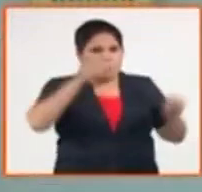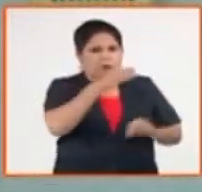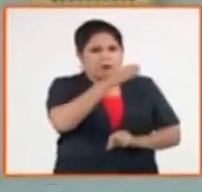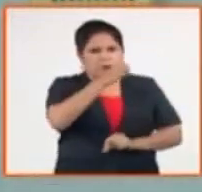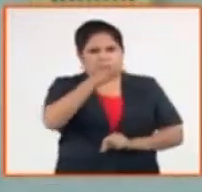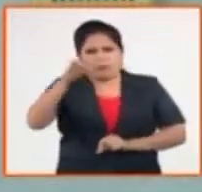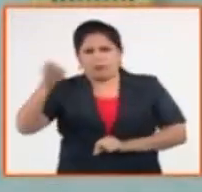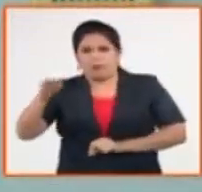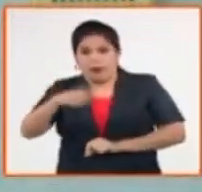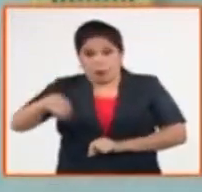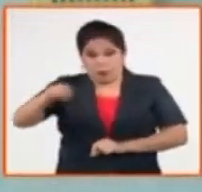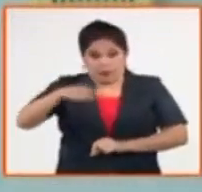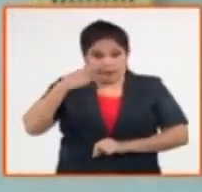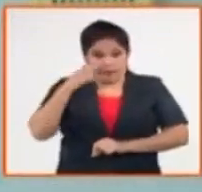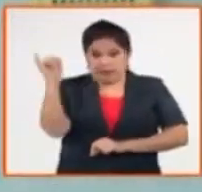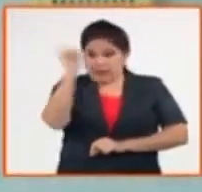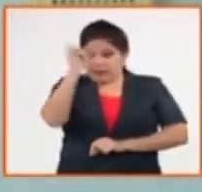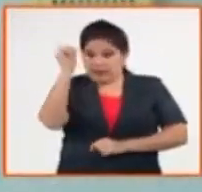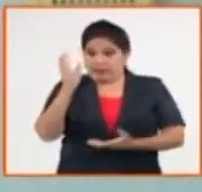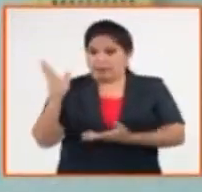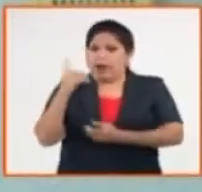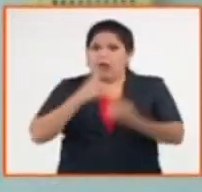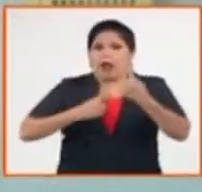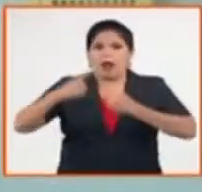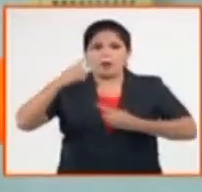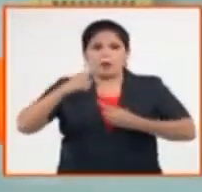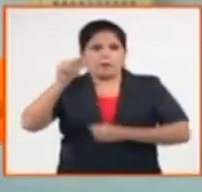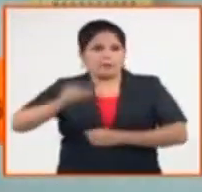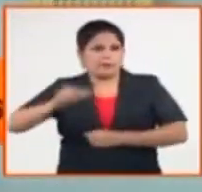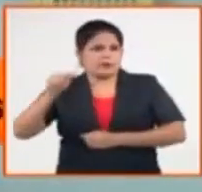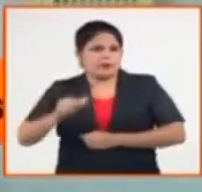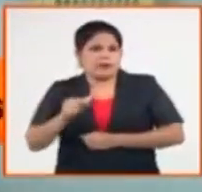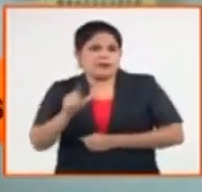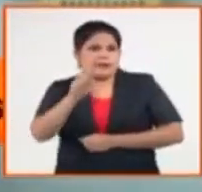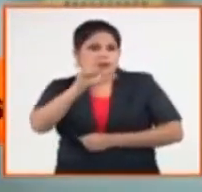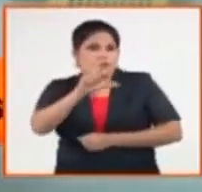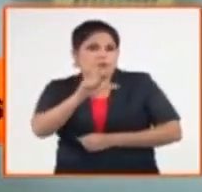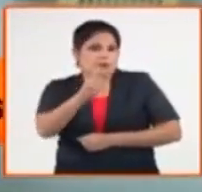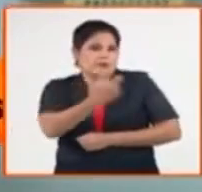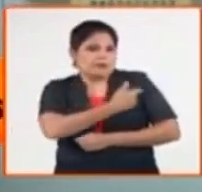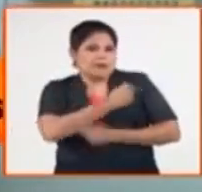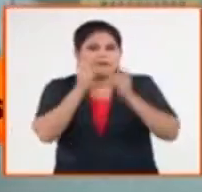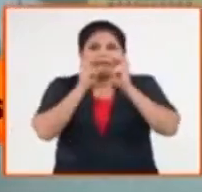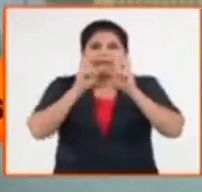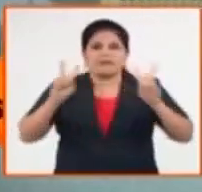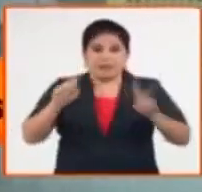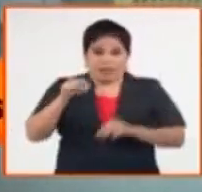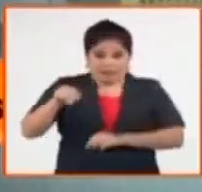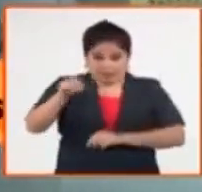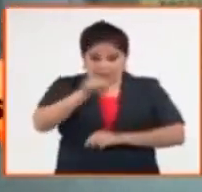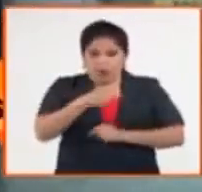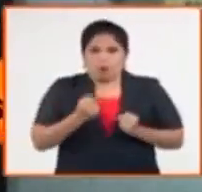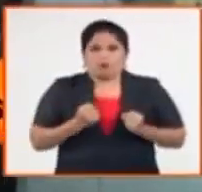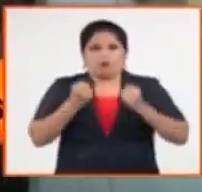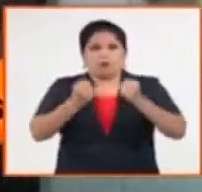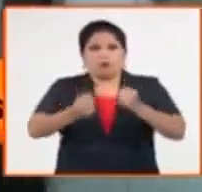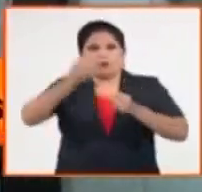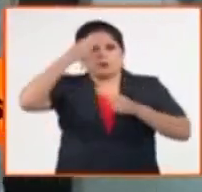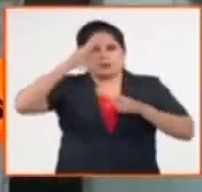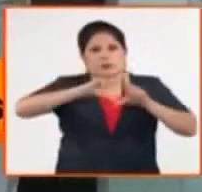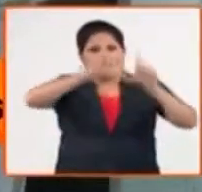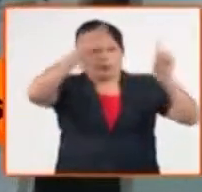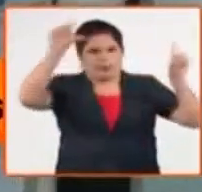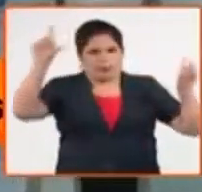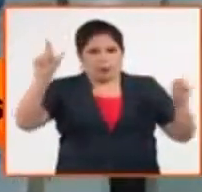Lo que usted ve en estas imágenes, algunos trovadores lo llaman dosis de vida. Aseguran que en ella va la fuerza de un país. Palabras